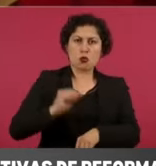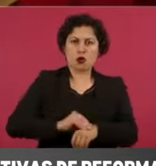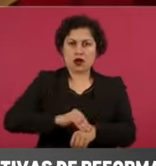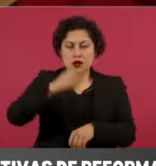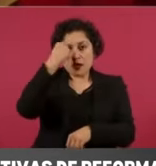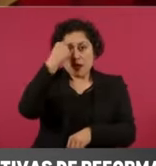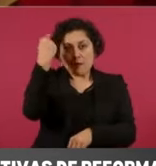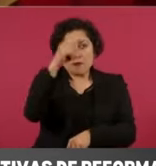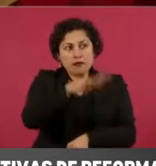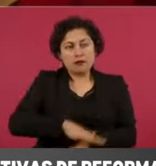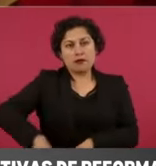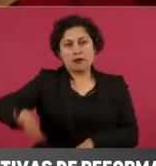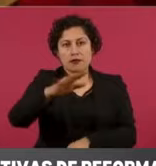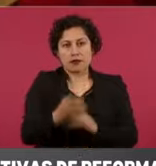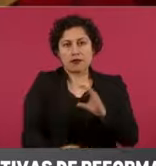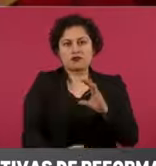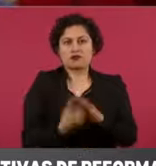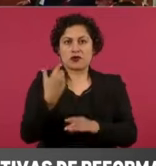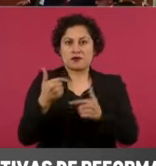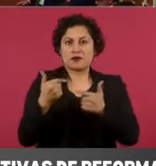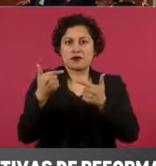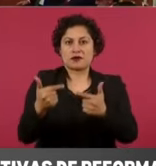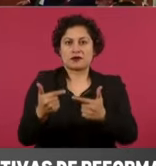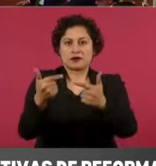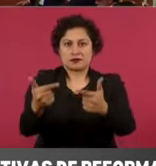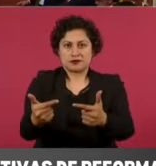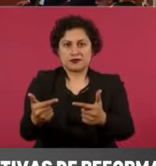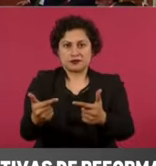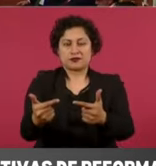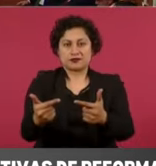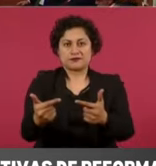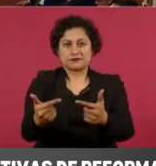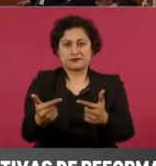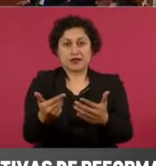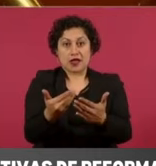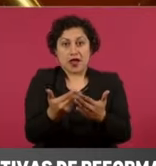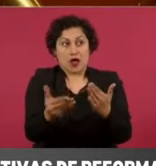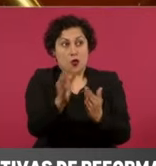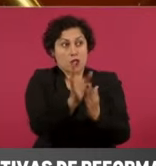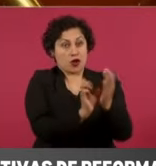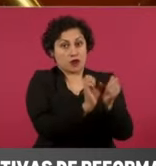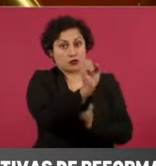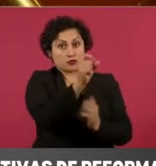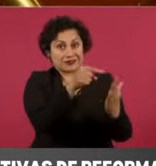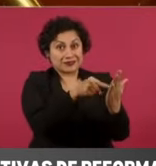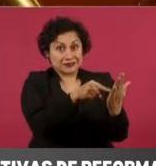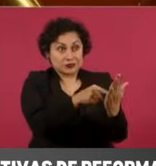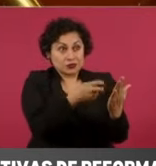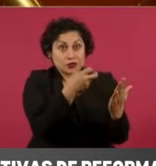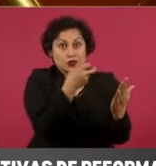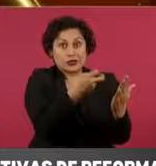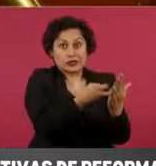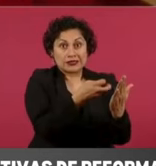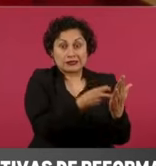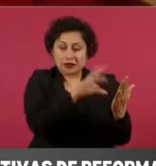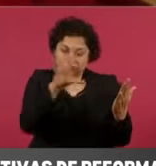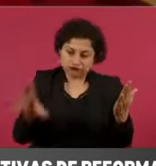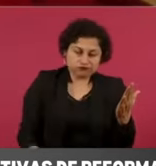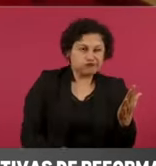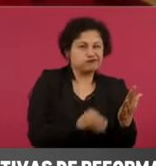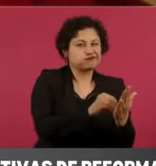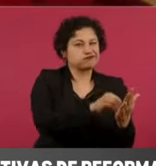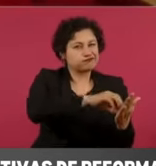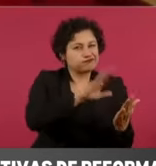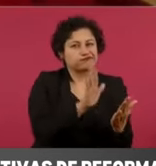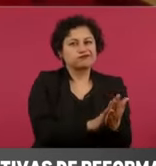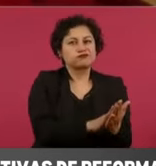le devolvamos a la Constitución del 17 toda su dignidad, su